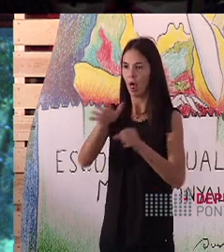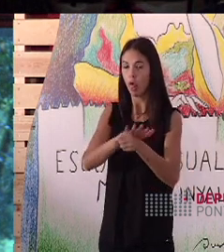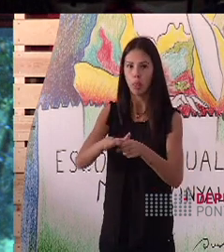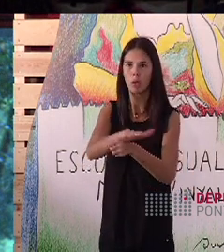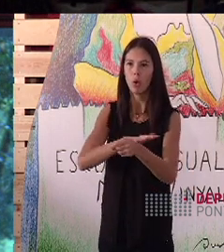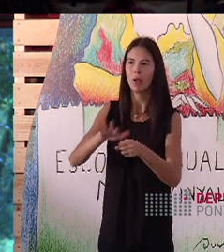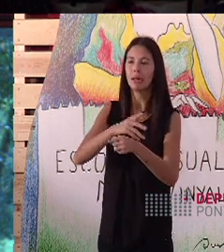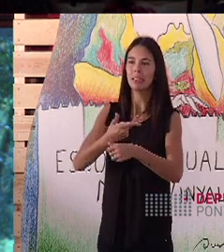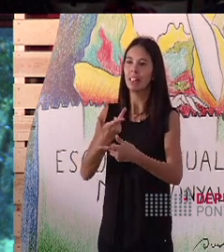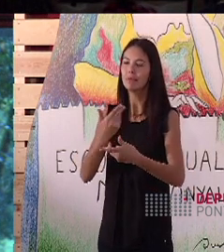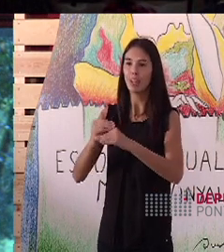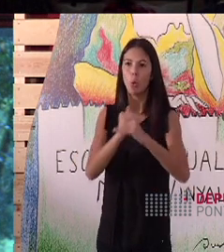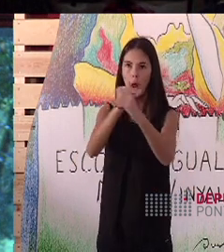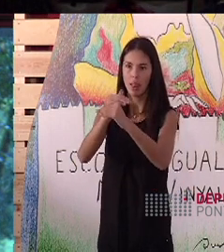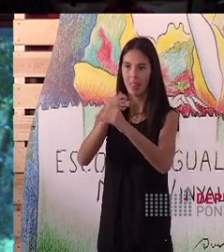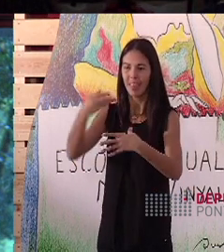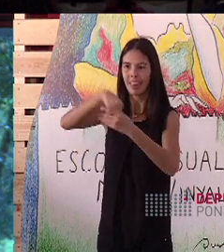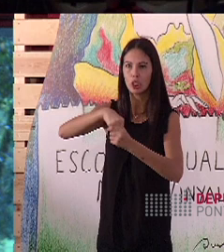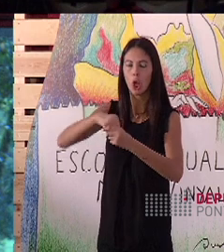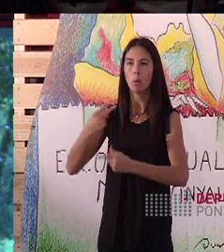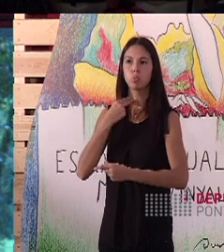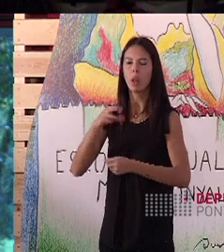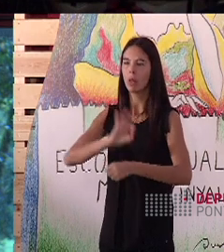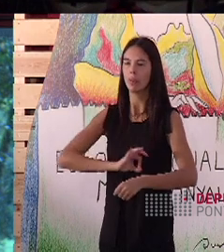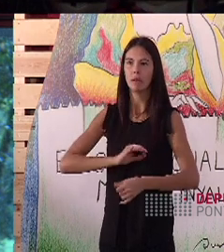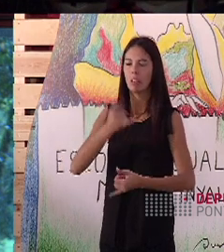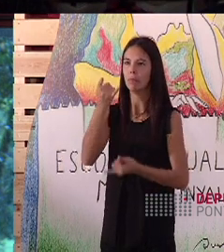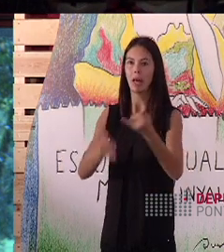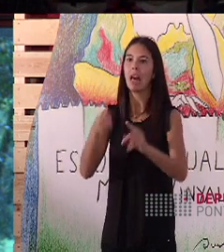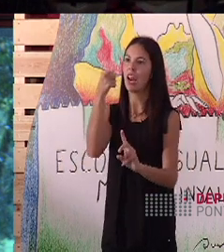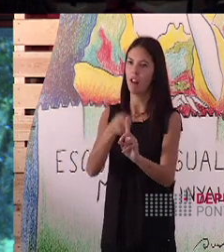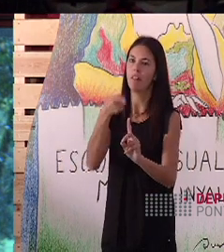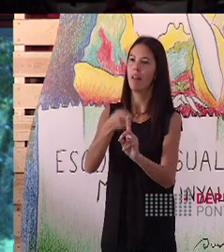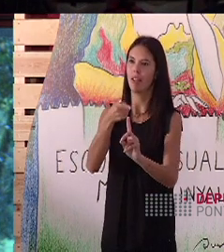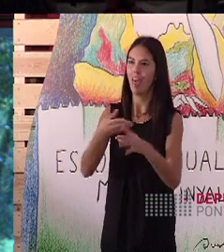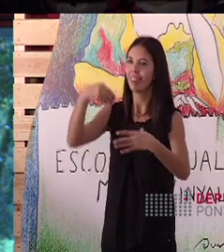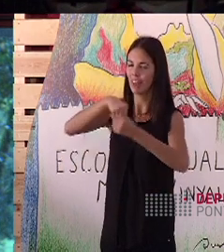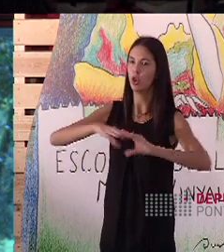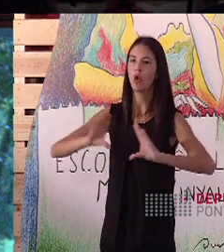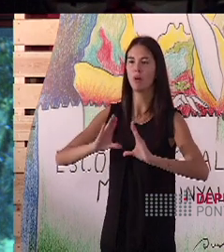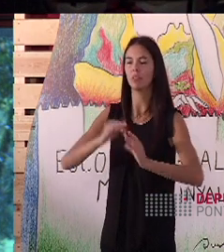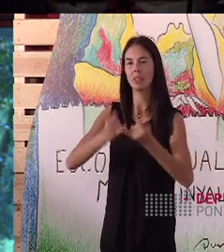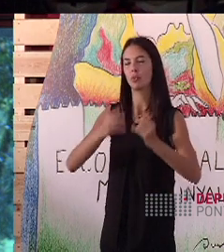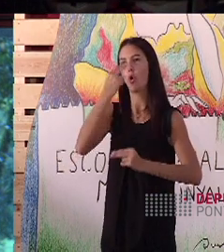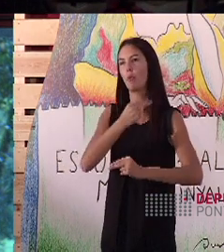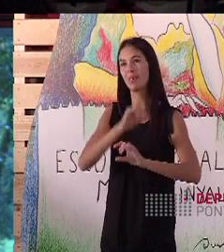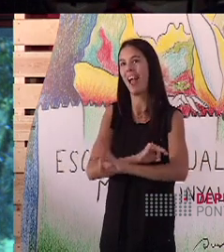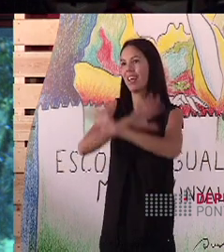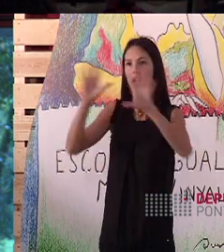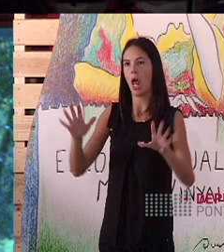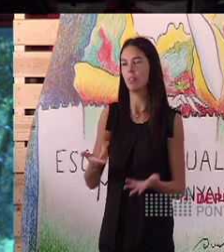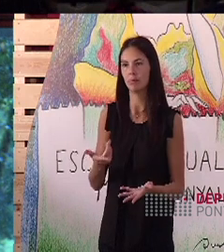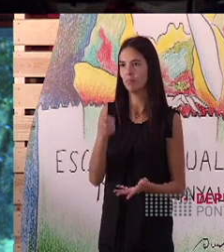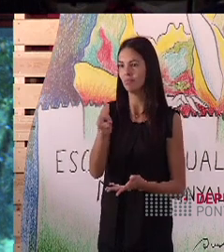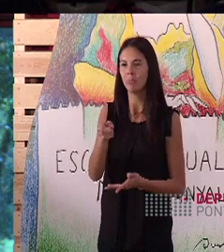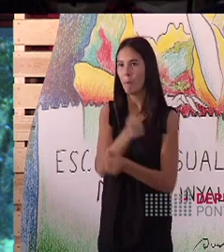de Pontevedra que se ten convertido nunha referencia do feminismo, nun compromiso claro, na gran